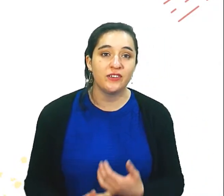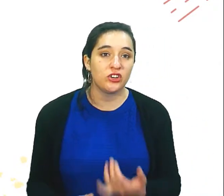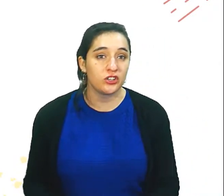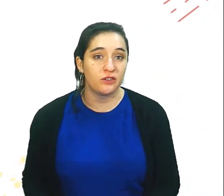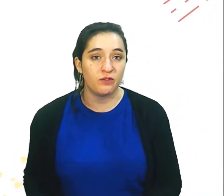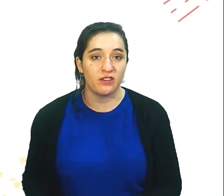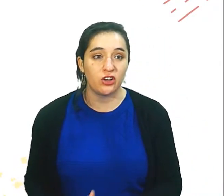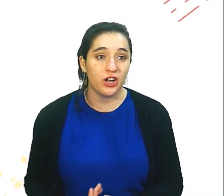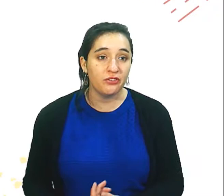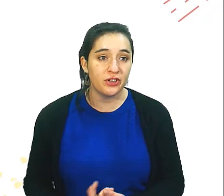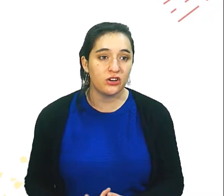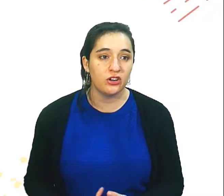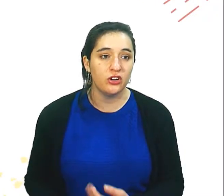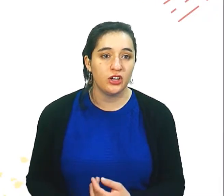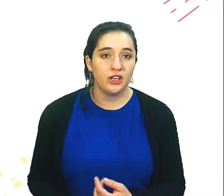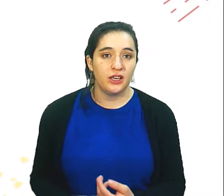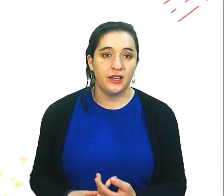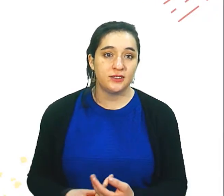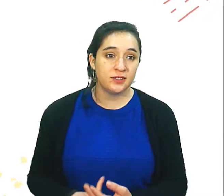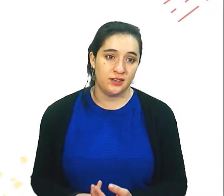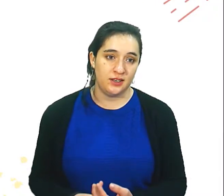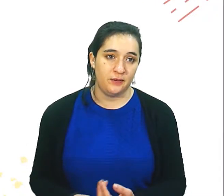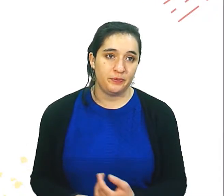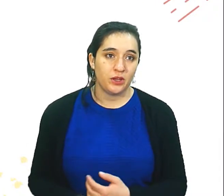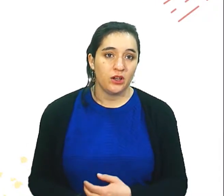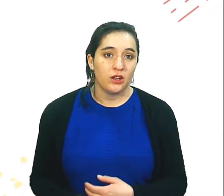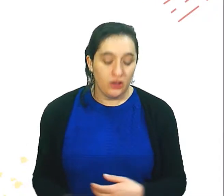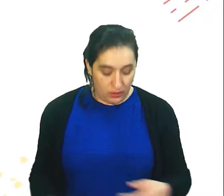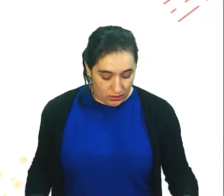musical, bibliográfico, etc.